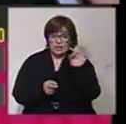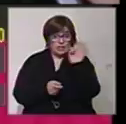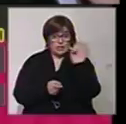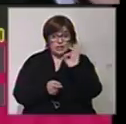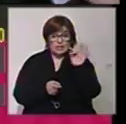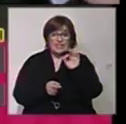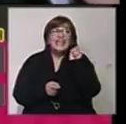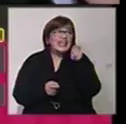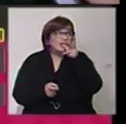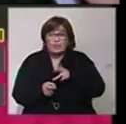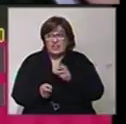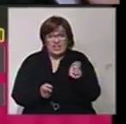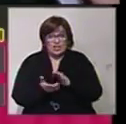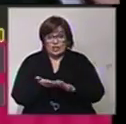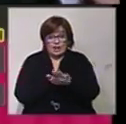ni quién venía, ¿no?